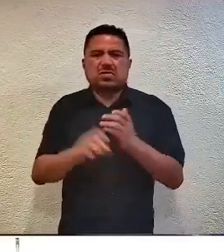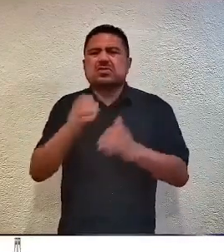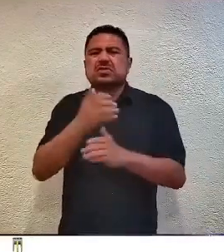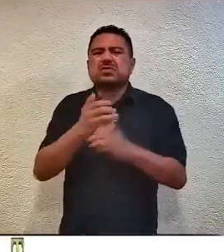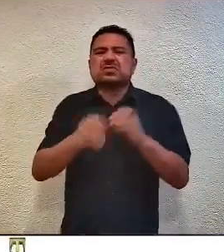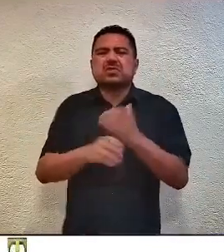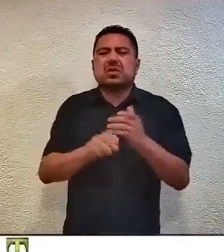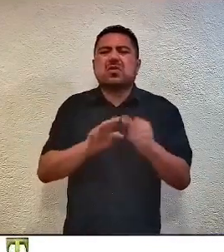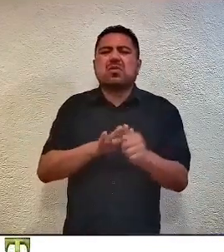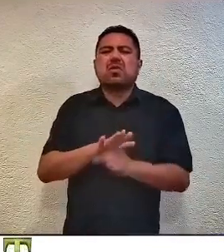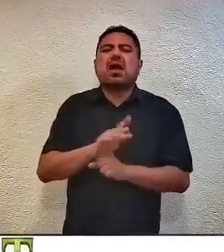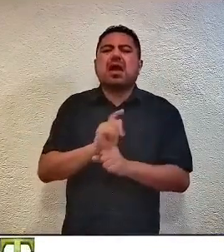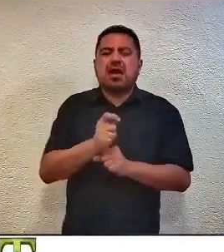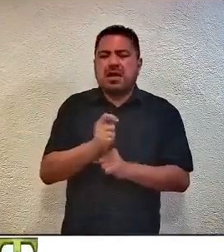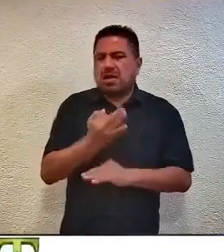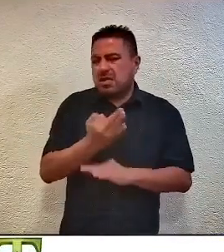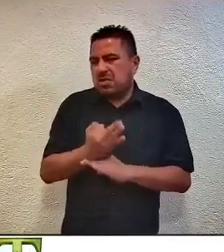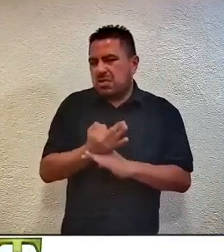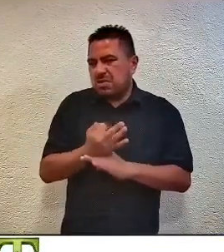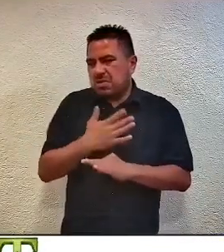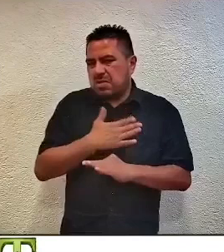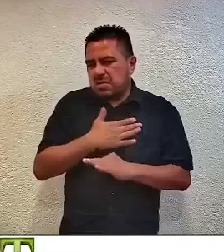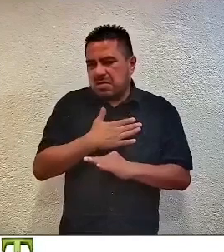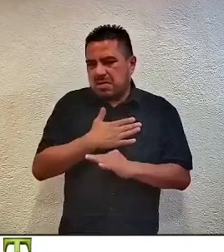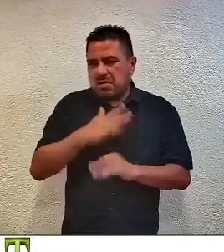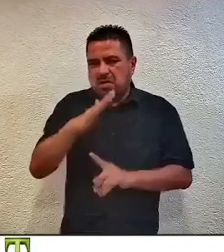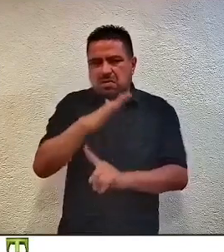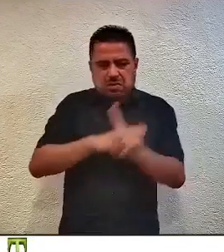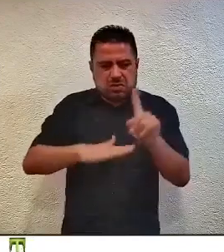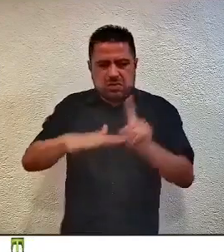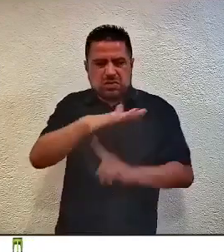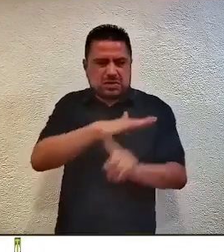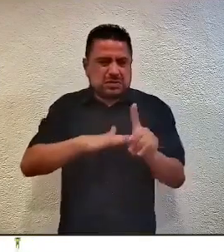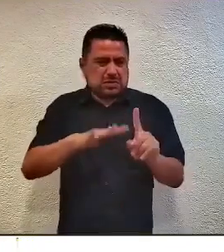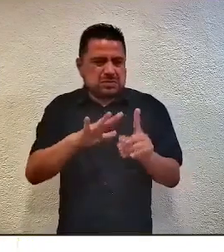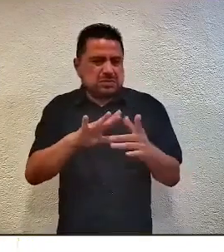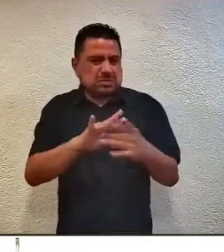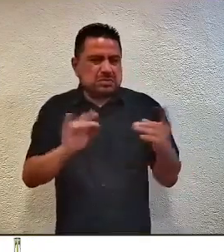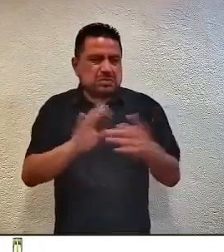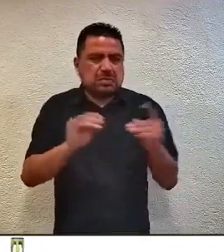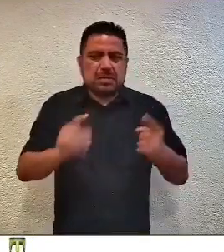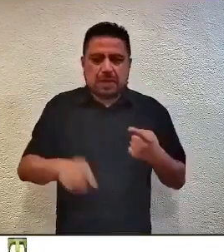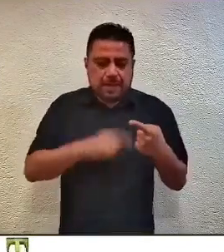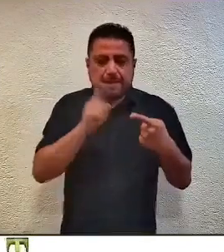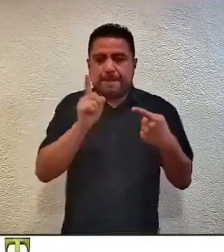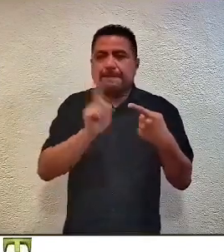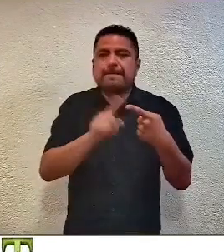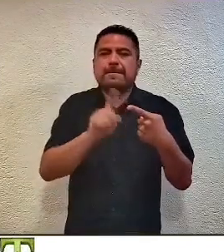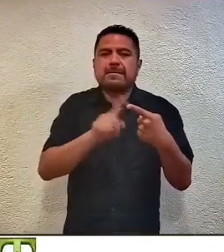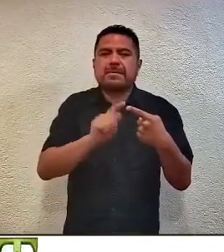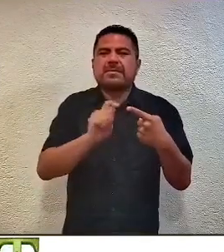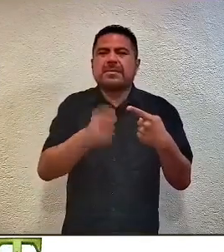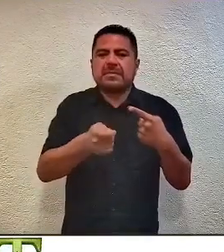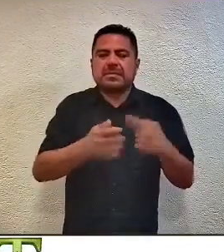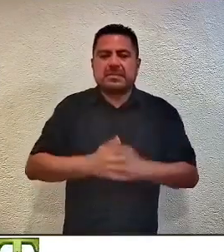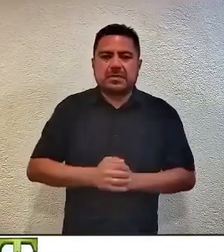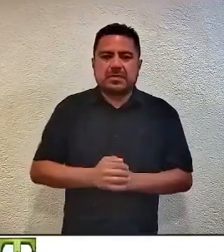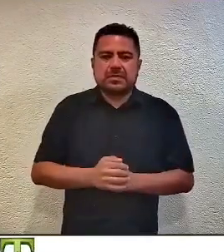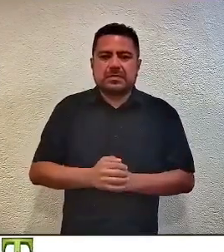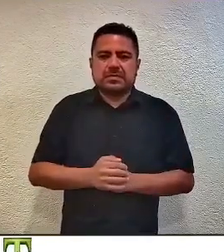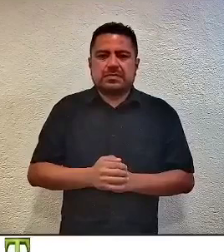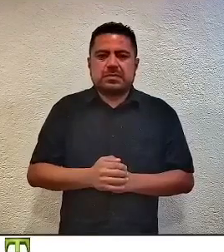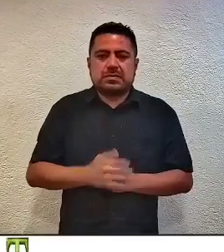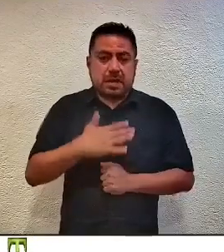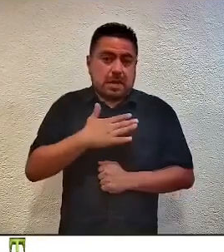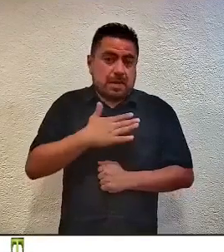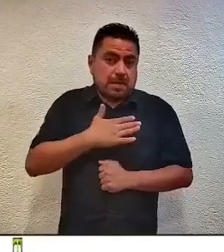que voy a tratar de contextualizarlos. El primero es que, en